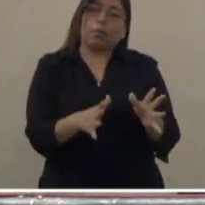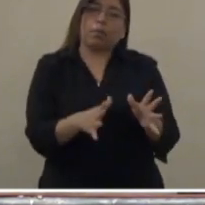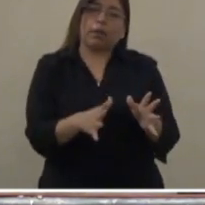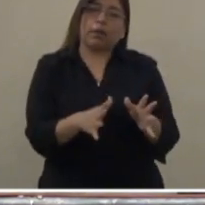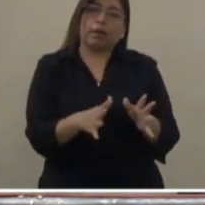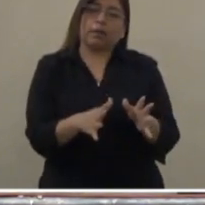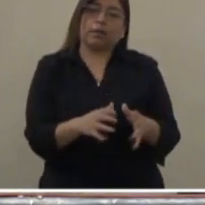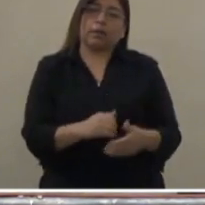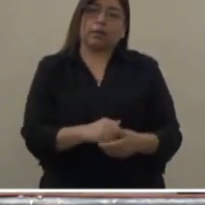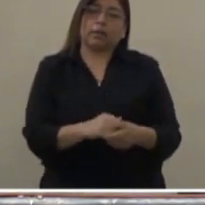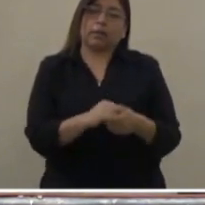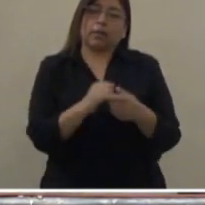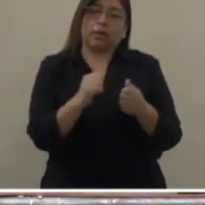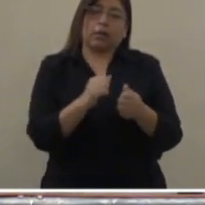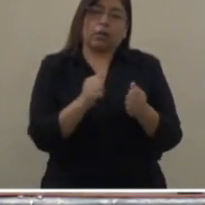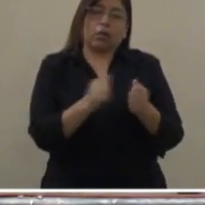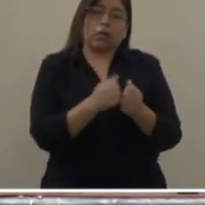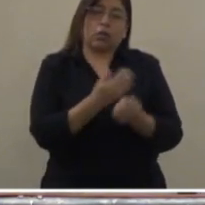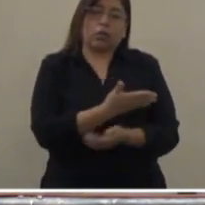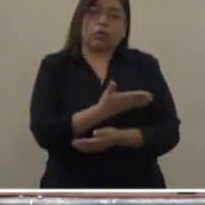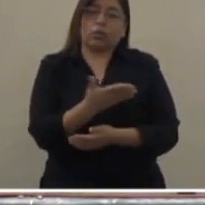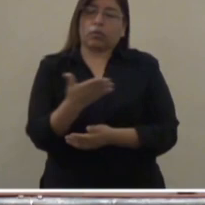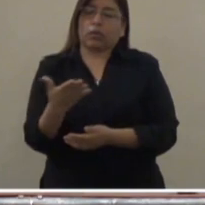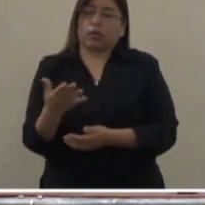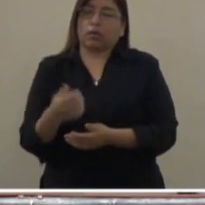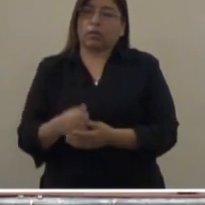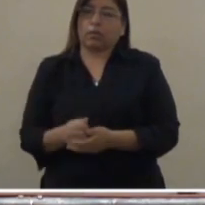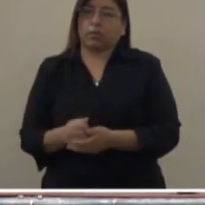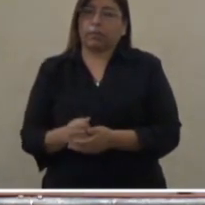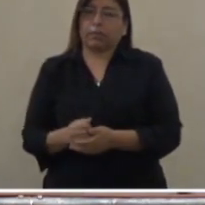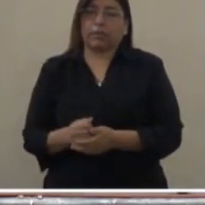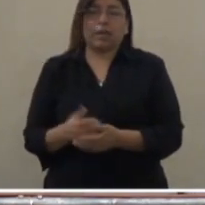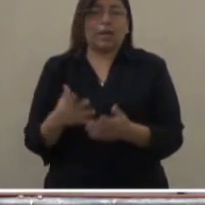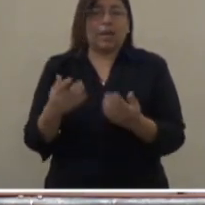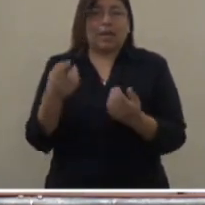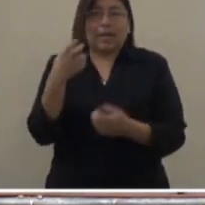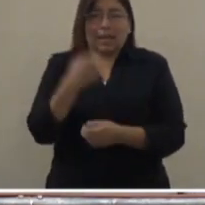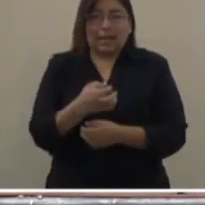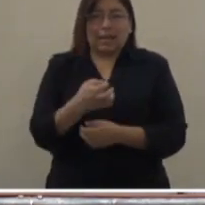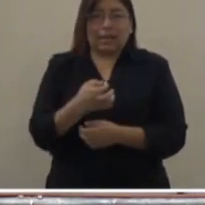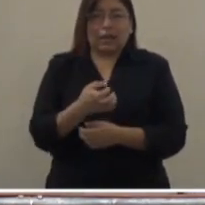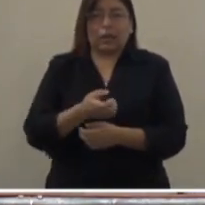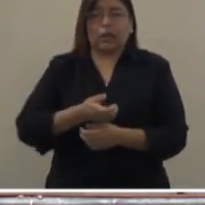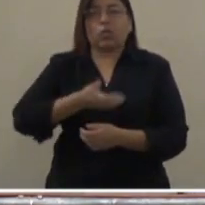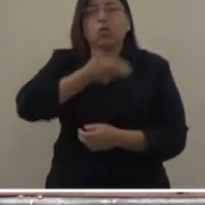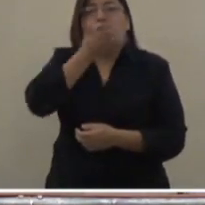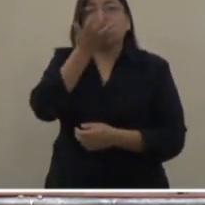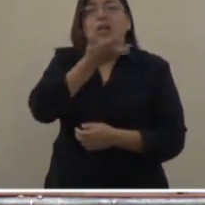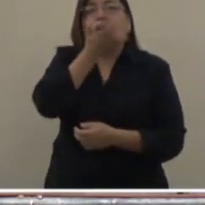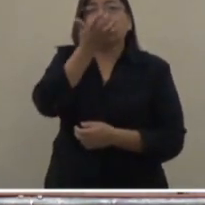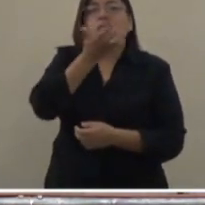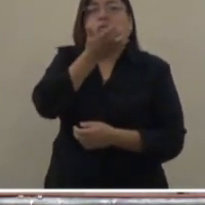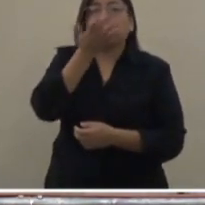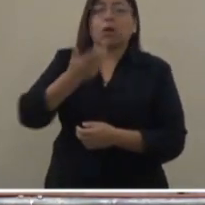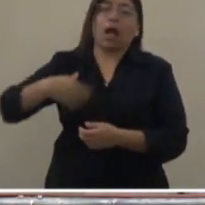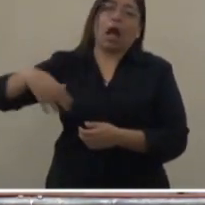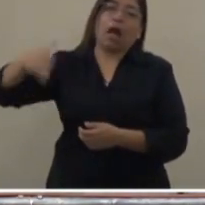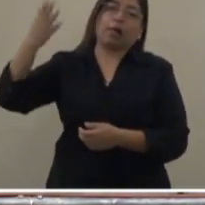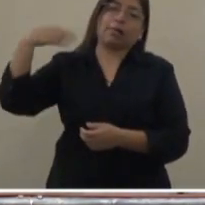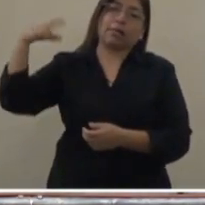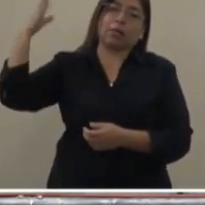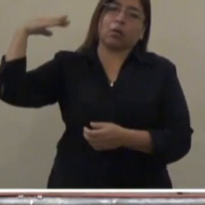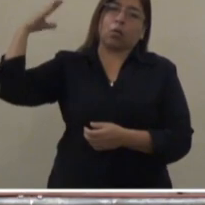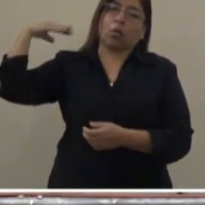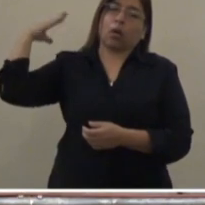Israel. Es el saludo bíblico tradicional. Shalom.